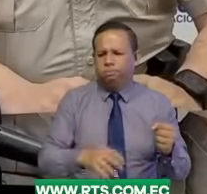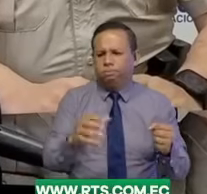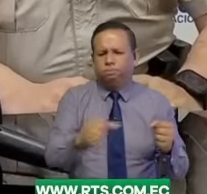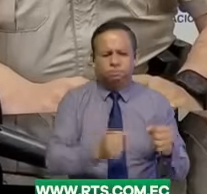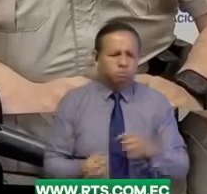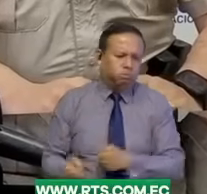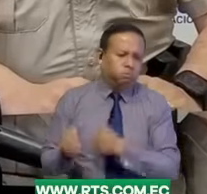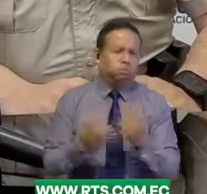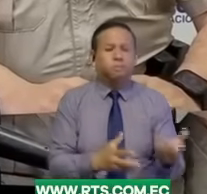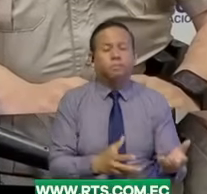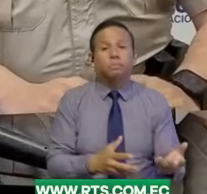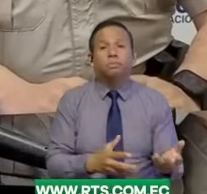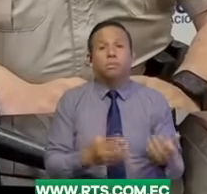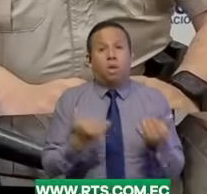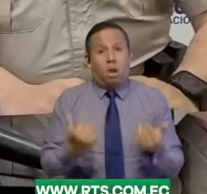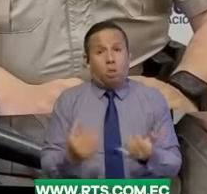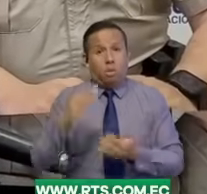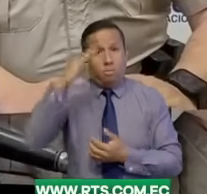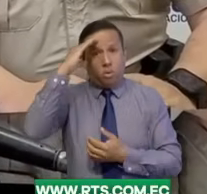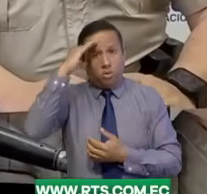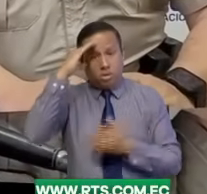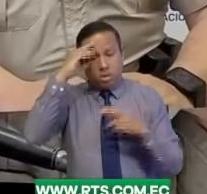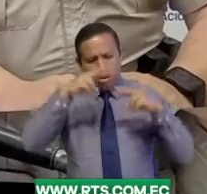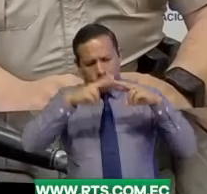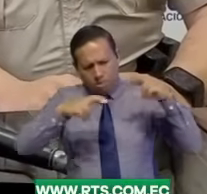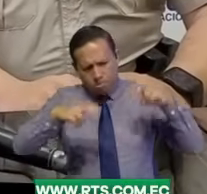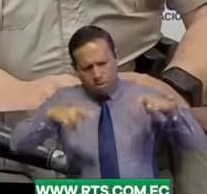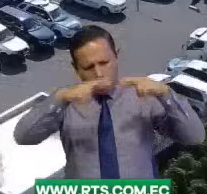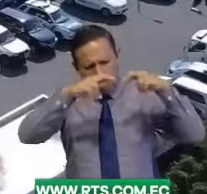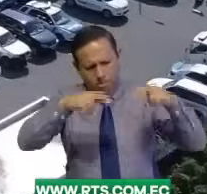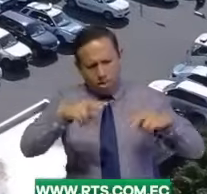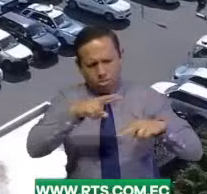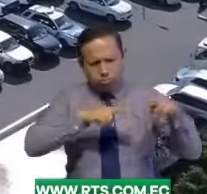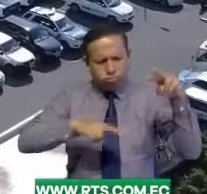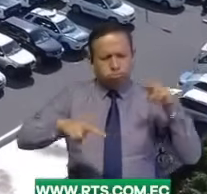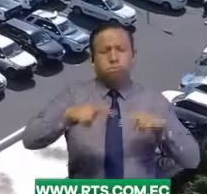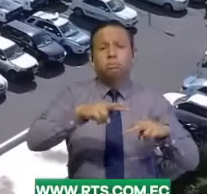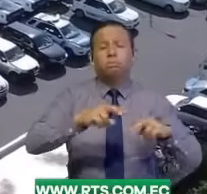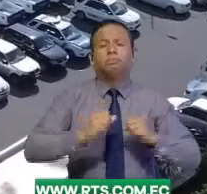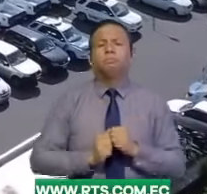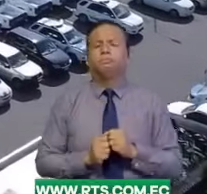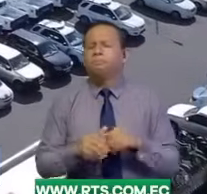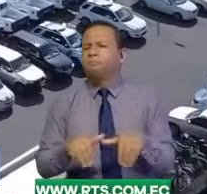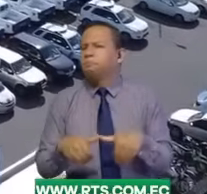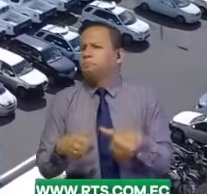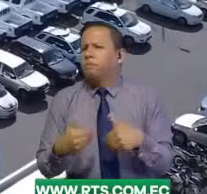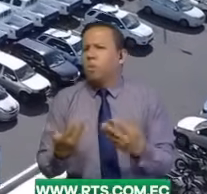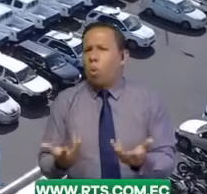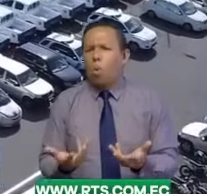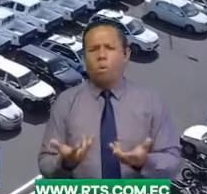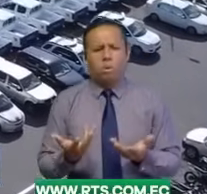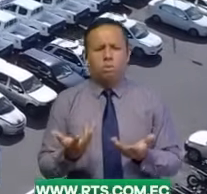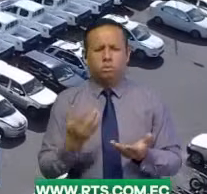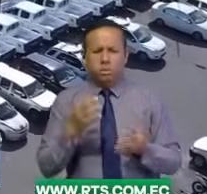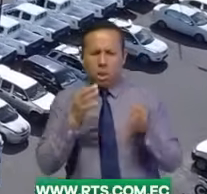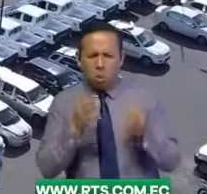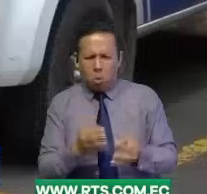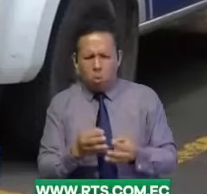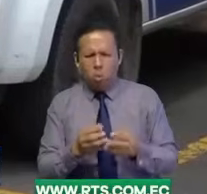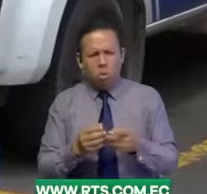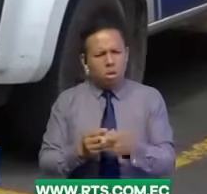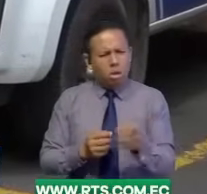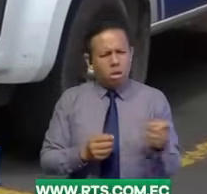labores de inteligencia, realizando la investigación de este caso. Para determinar o descartar si el robo de la